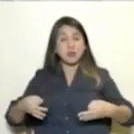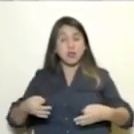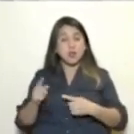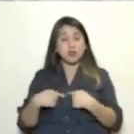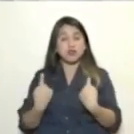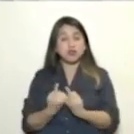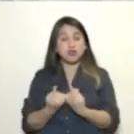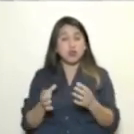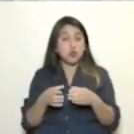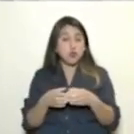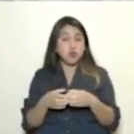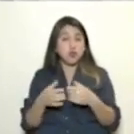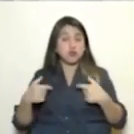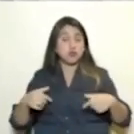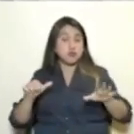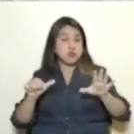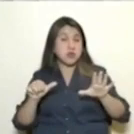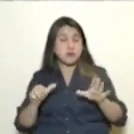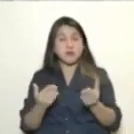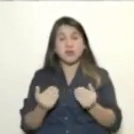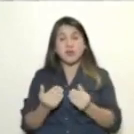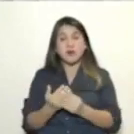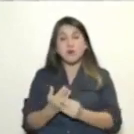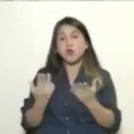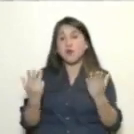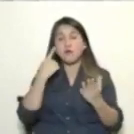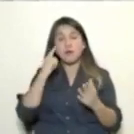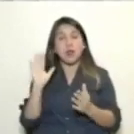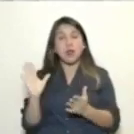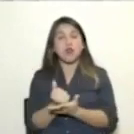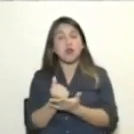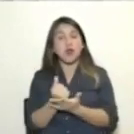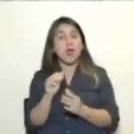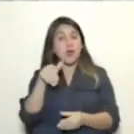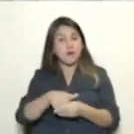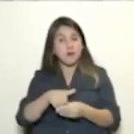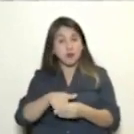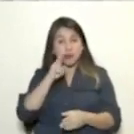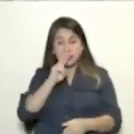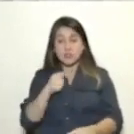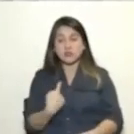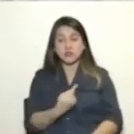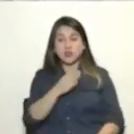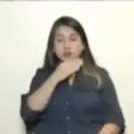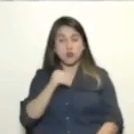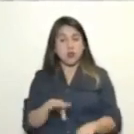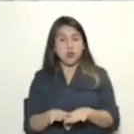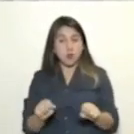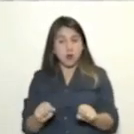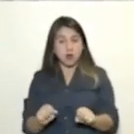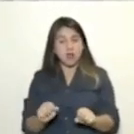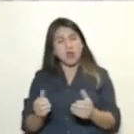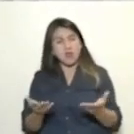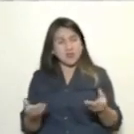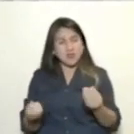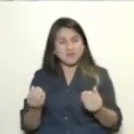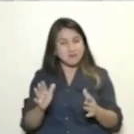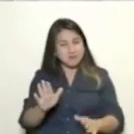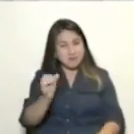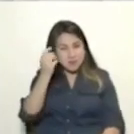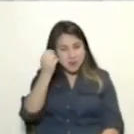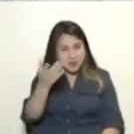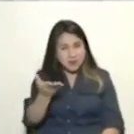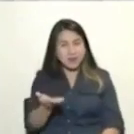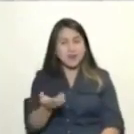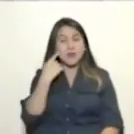6. Y se necesitan 9 votos para tomar un acuerdo. Entonces, sin nosotros no hay acuerdo. Bueno, ¿me entiende? O sea,